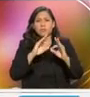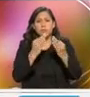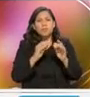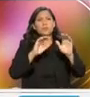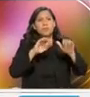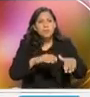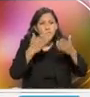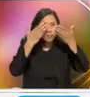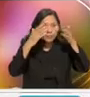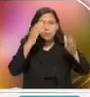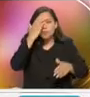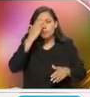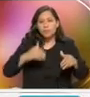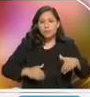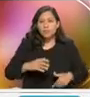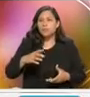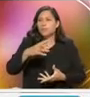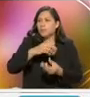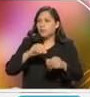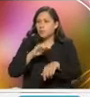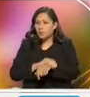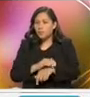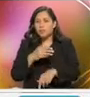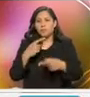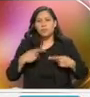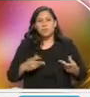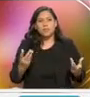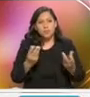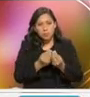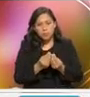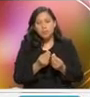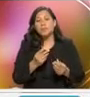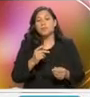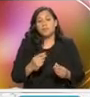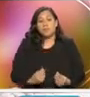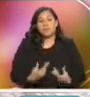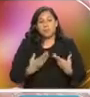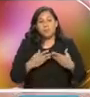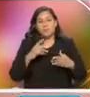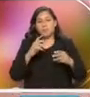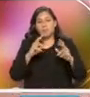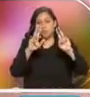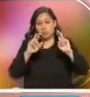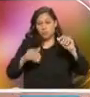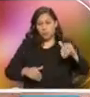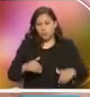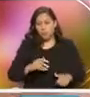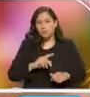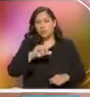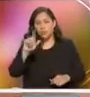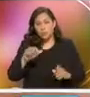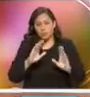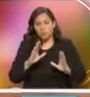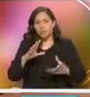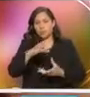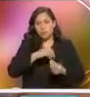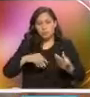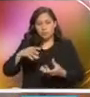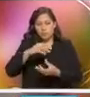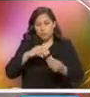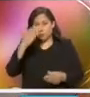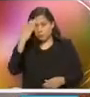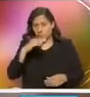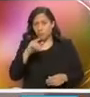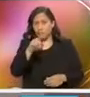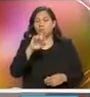introducirse hacia él, ¿no? Así es. Convivir con los amigos, con la gente que vaya, como tú bien comentas, disfruta de la puesta en escena y posteriormente ya de la convivencia, ¿no? ¿Y sabes qué?